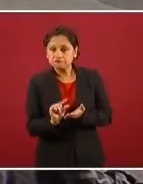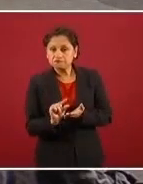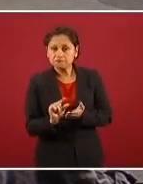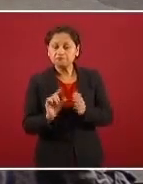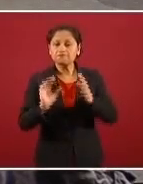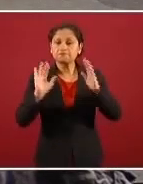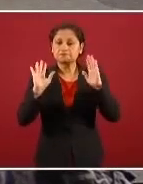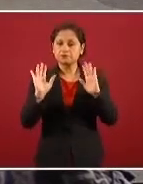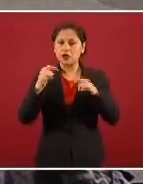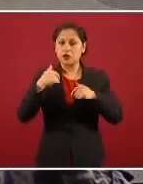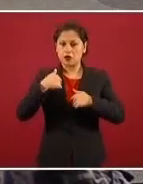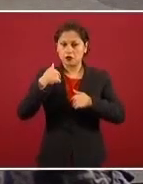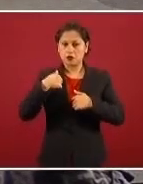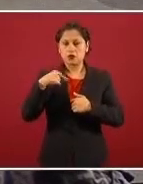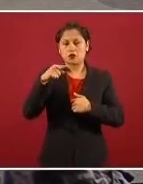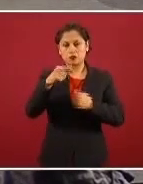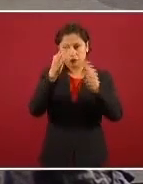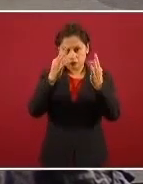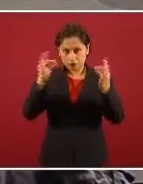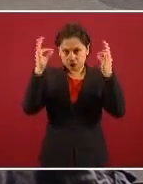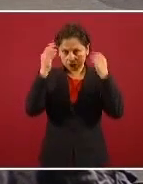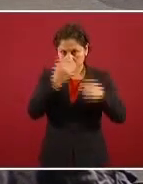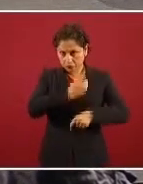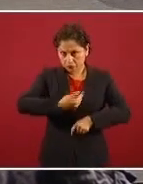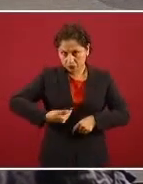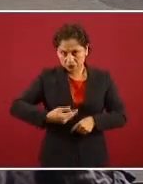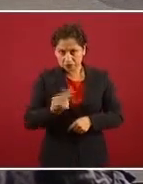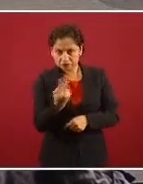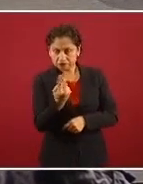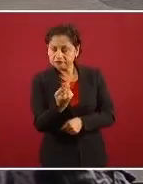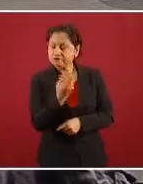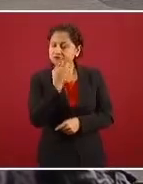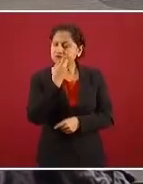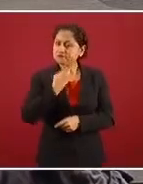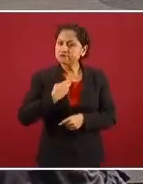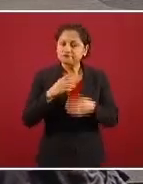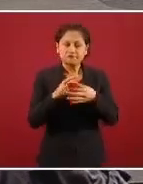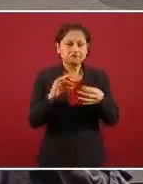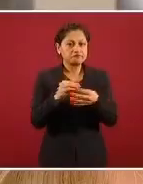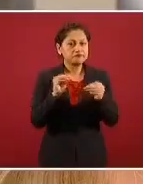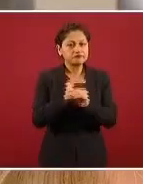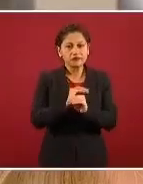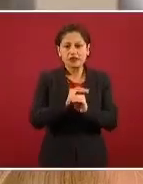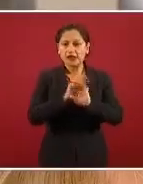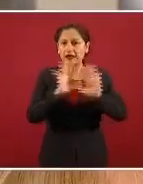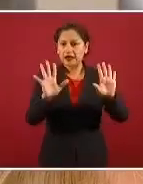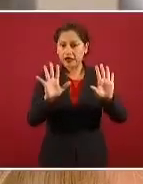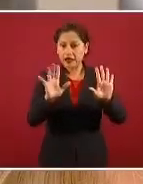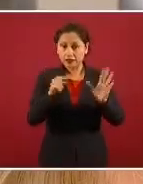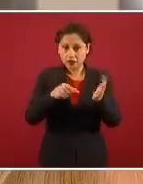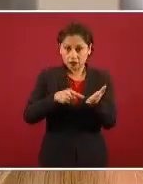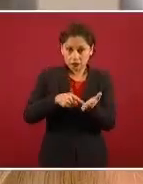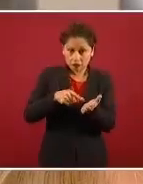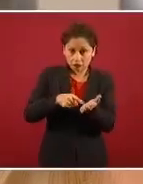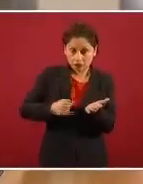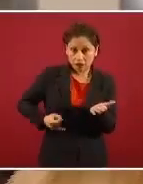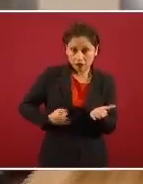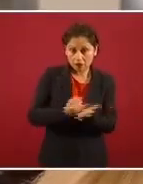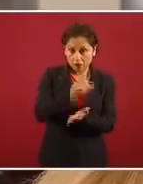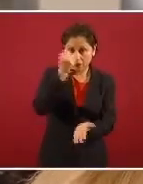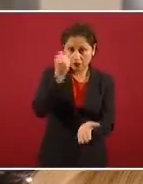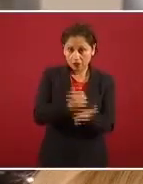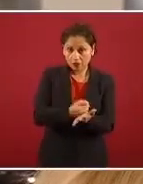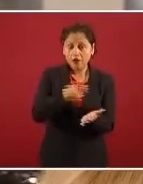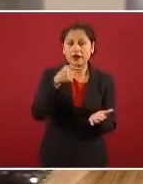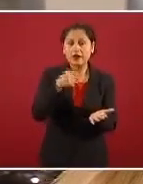mí me gustaría canciller presidente primero si pudieran detallar específicamente si es esta declaratoria por un asunto mayor la